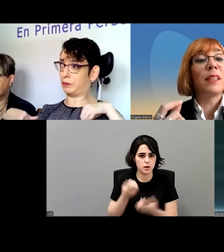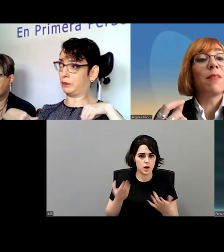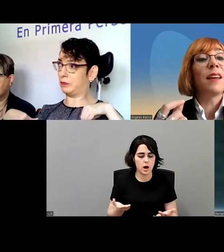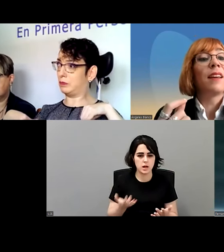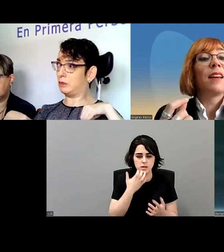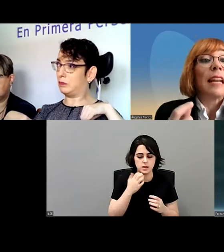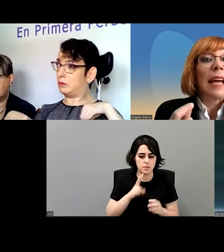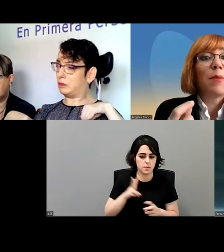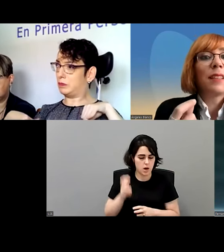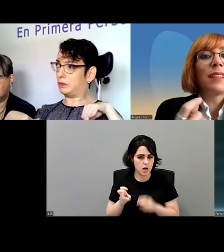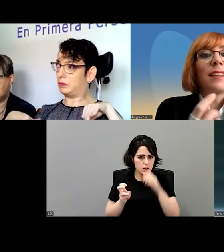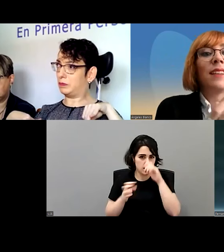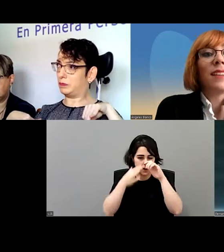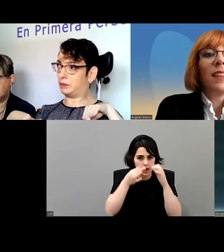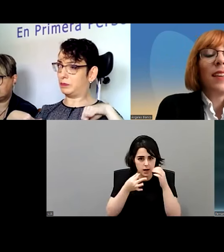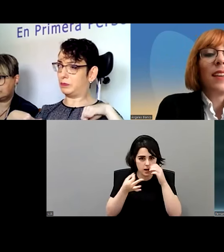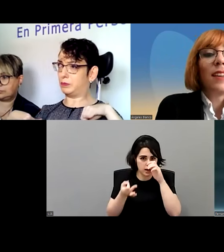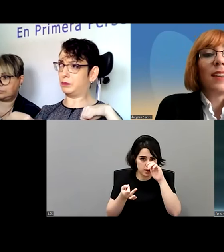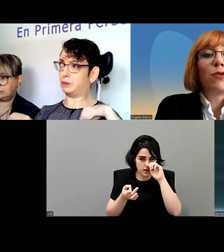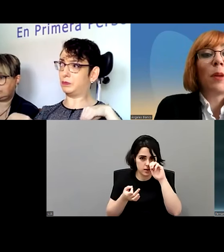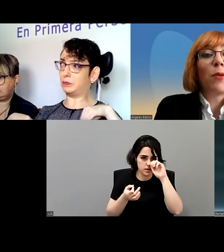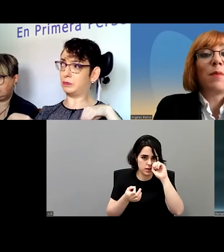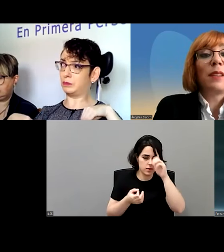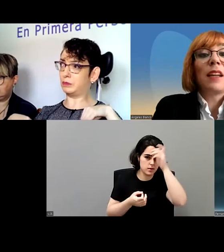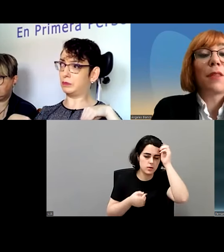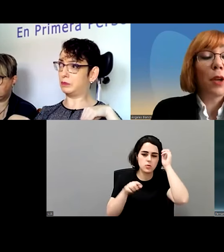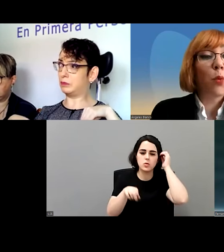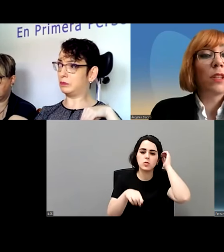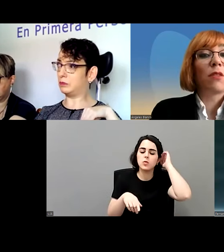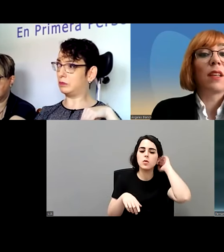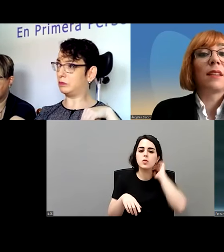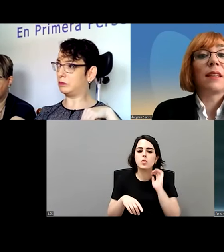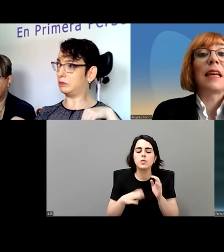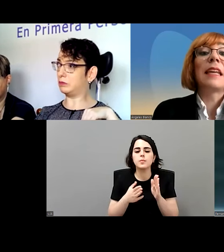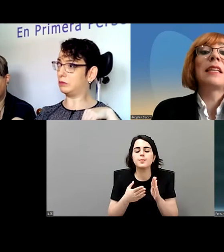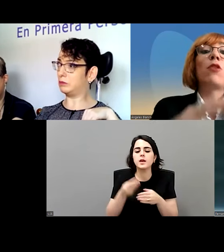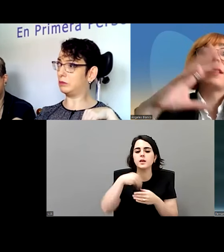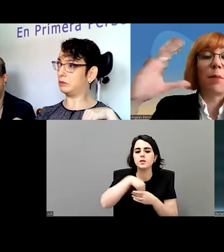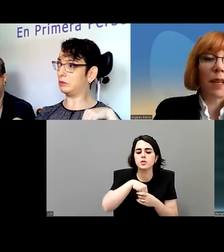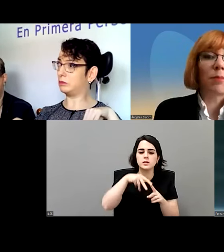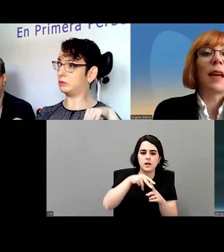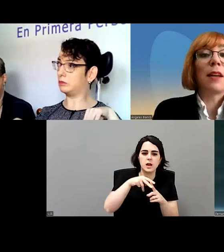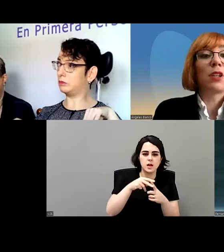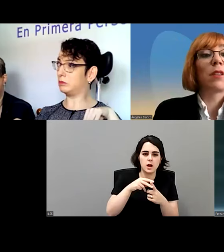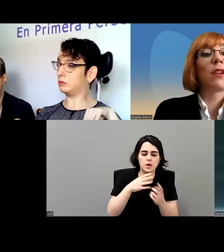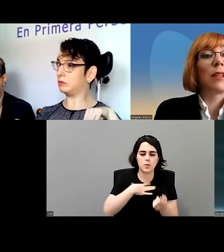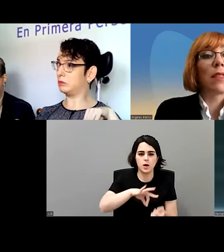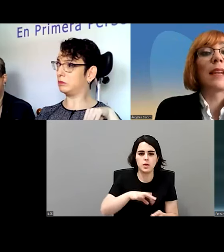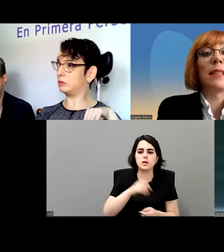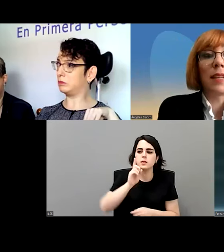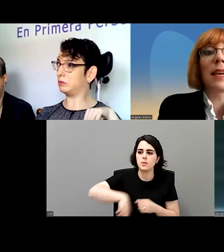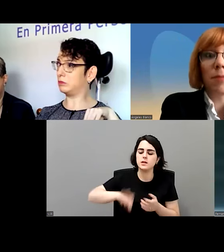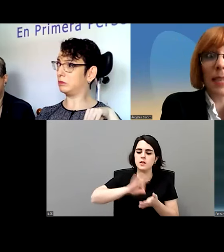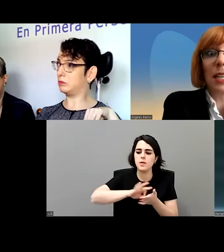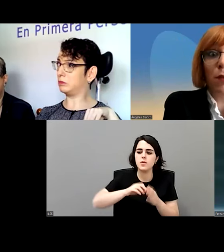hacen compatible, realmente... tú te puedes meter en el circuito de talleres, aunque también ahí los servicios